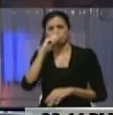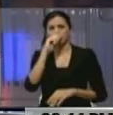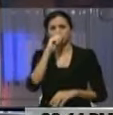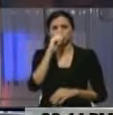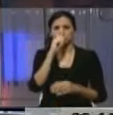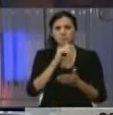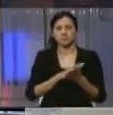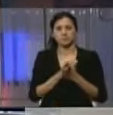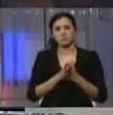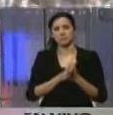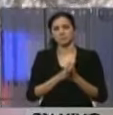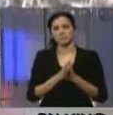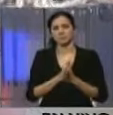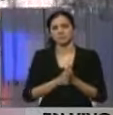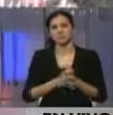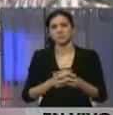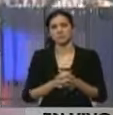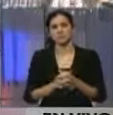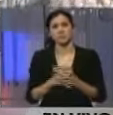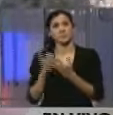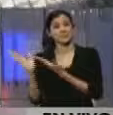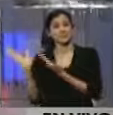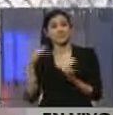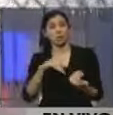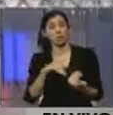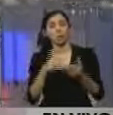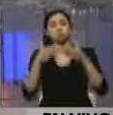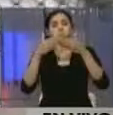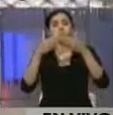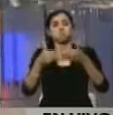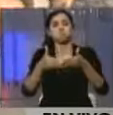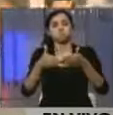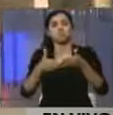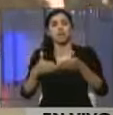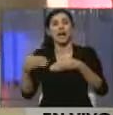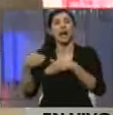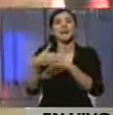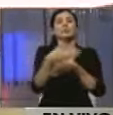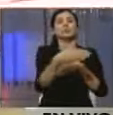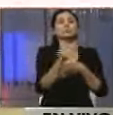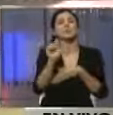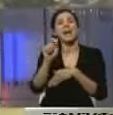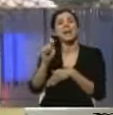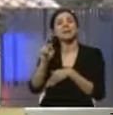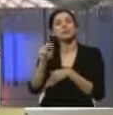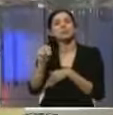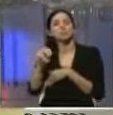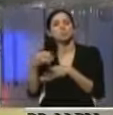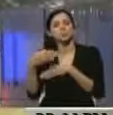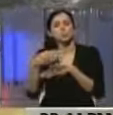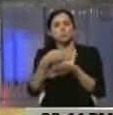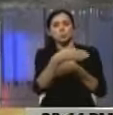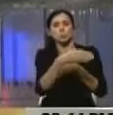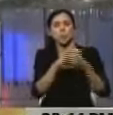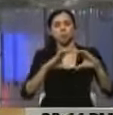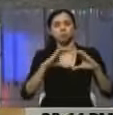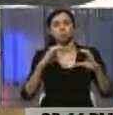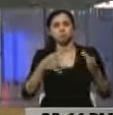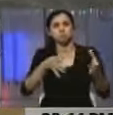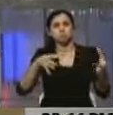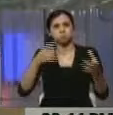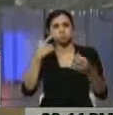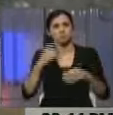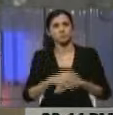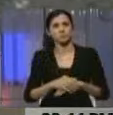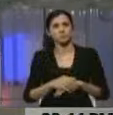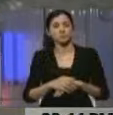transmisión, llegó el buque atunero Gran Roque. Estuvo